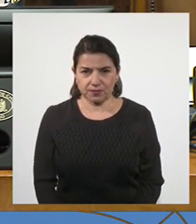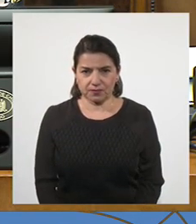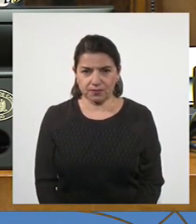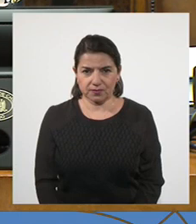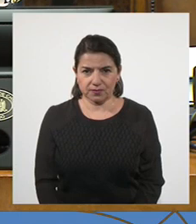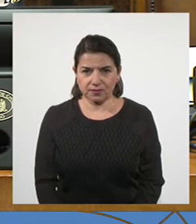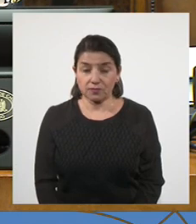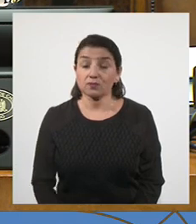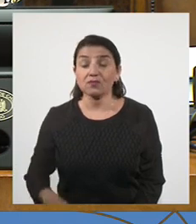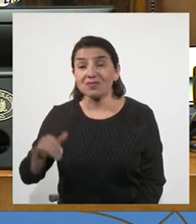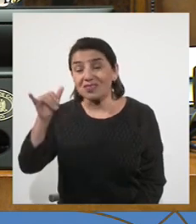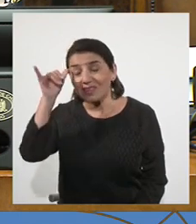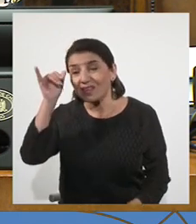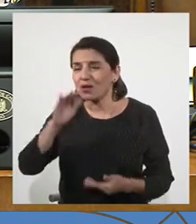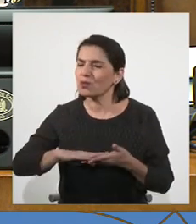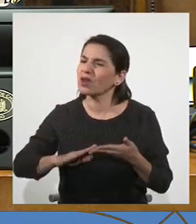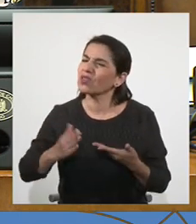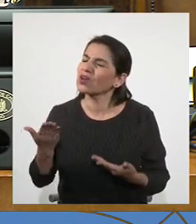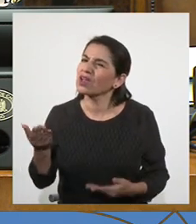¿Perdón?